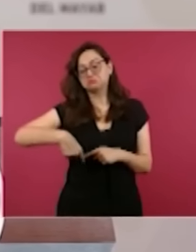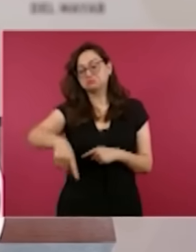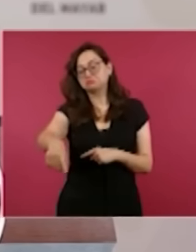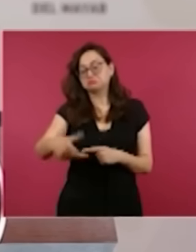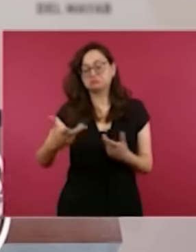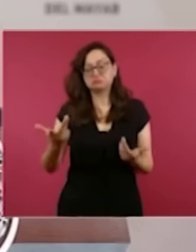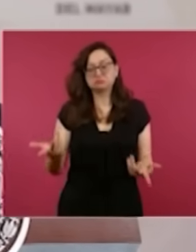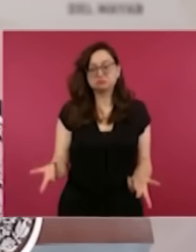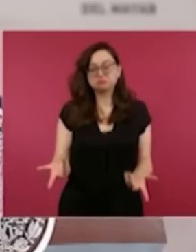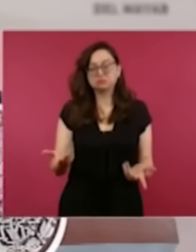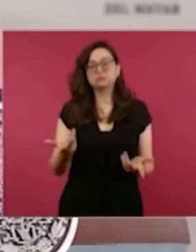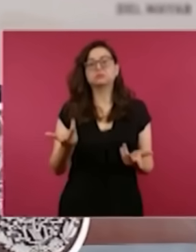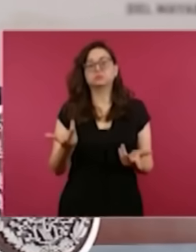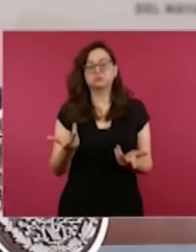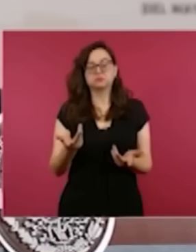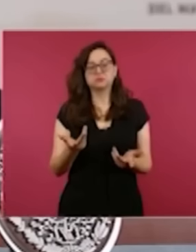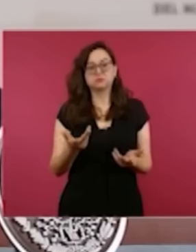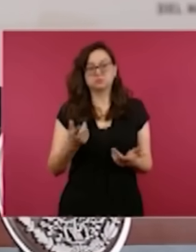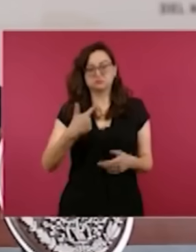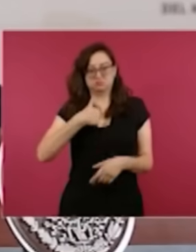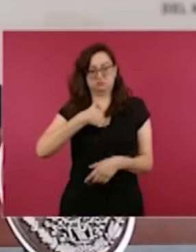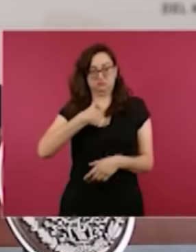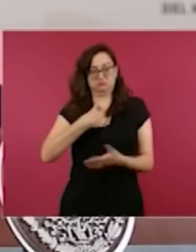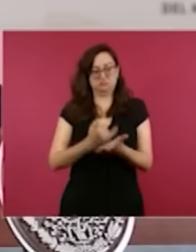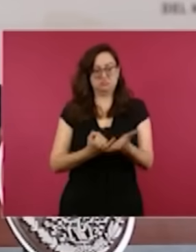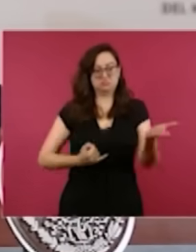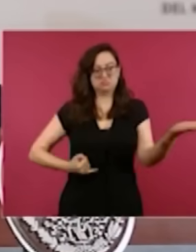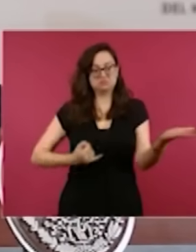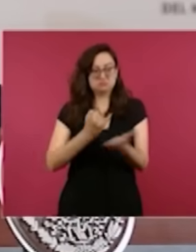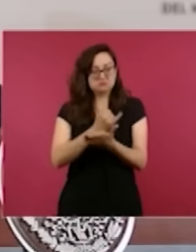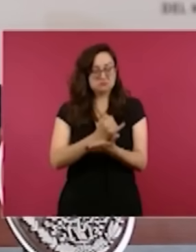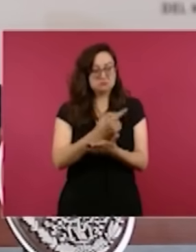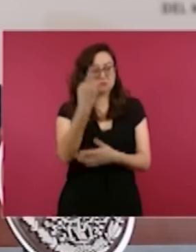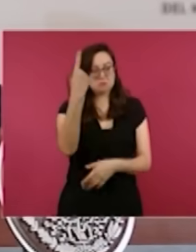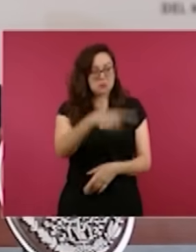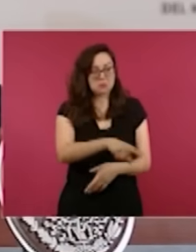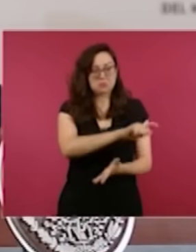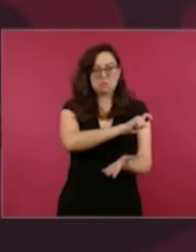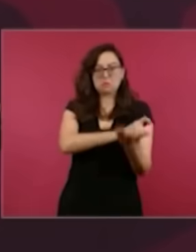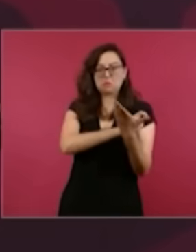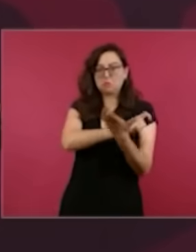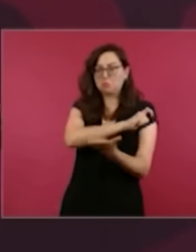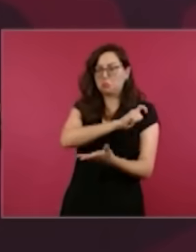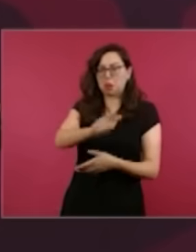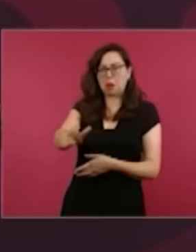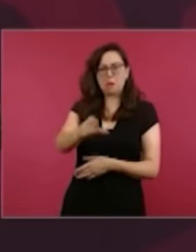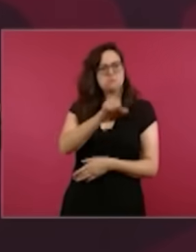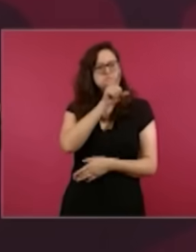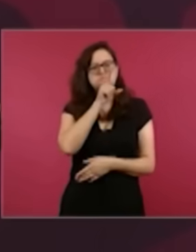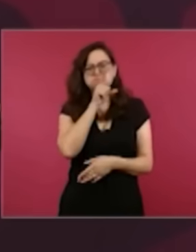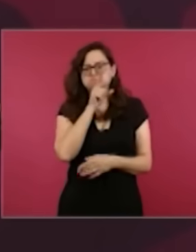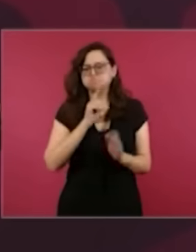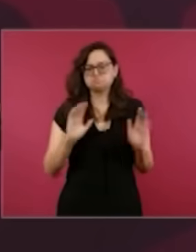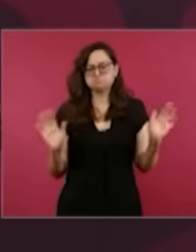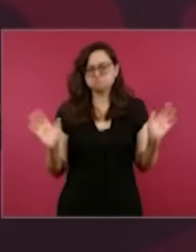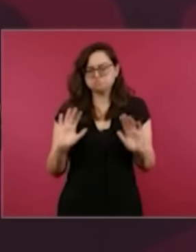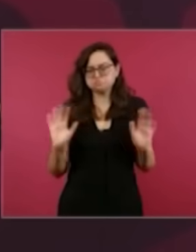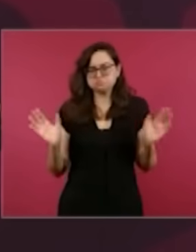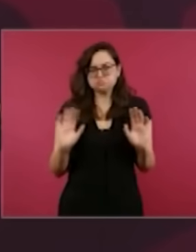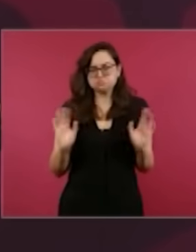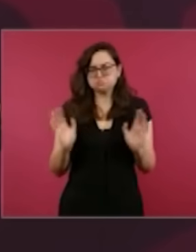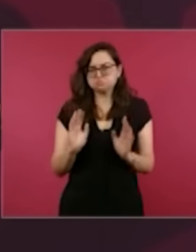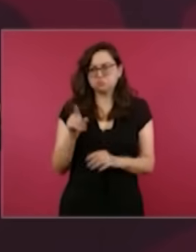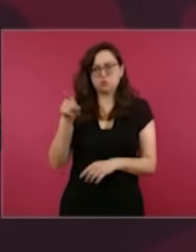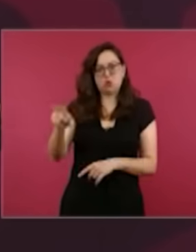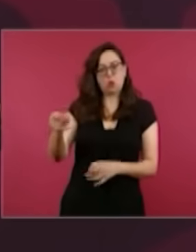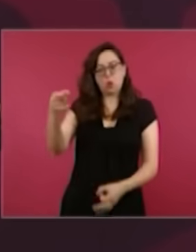se utilice para suplir las incapacidades de los gobiernos civiles. Los ha lanzado a la calle a una